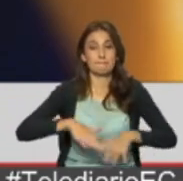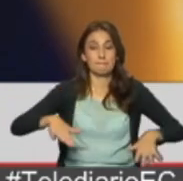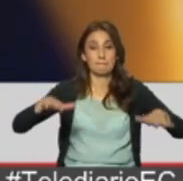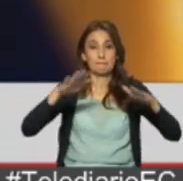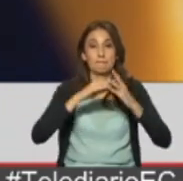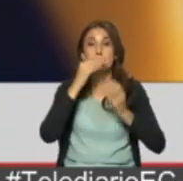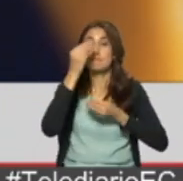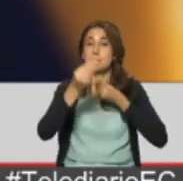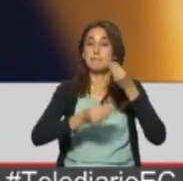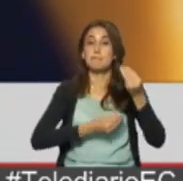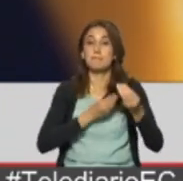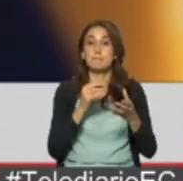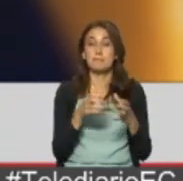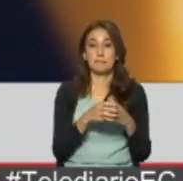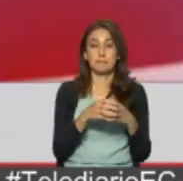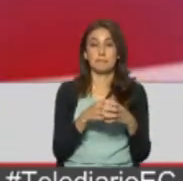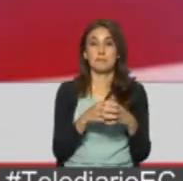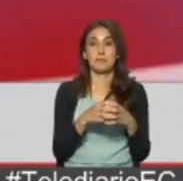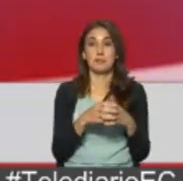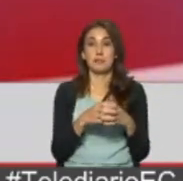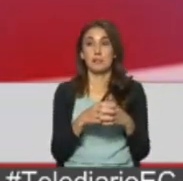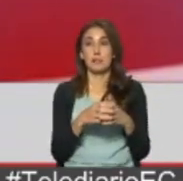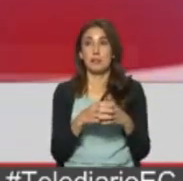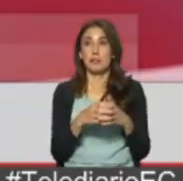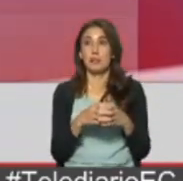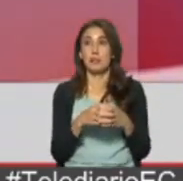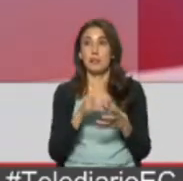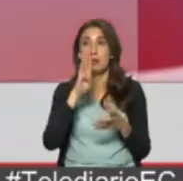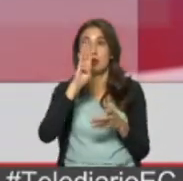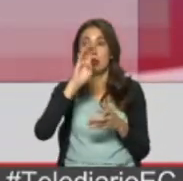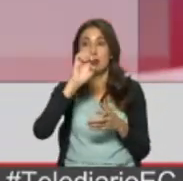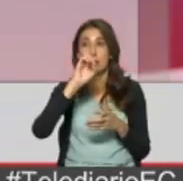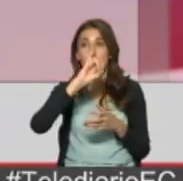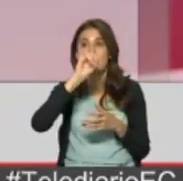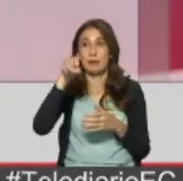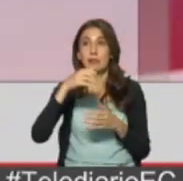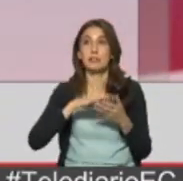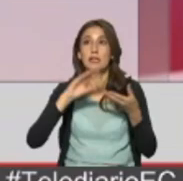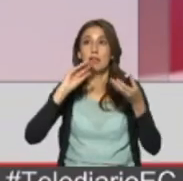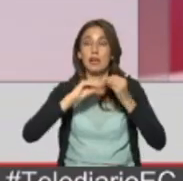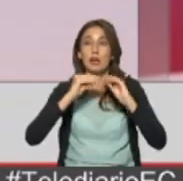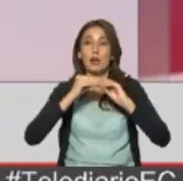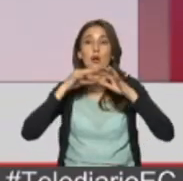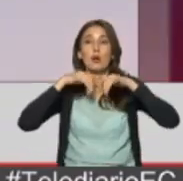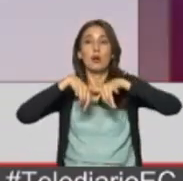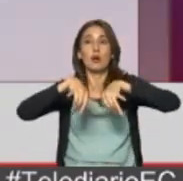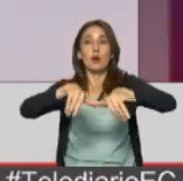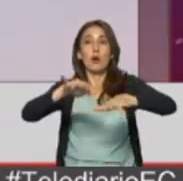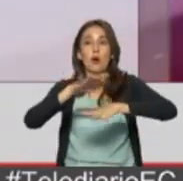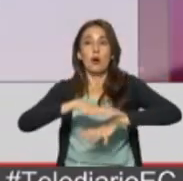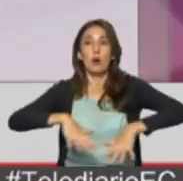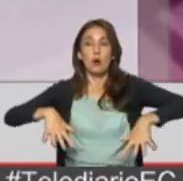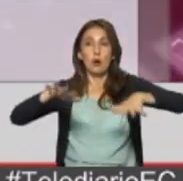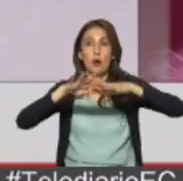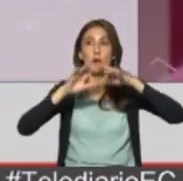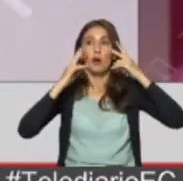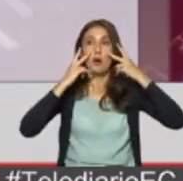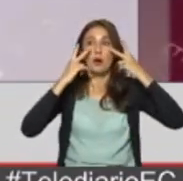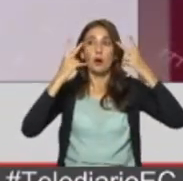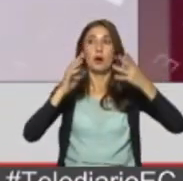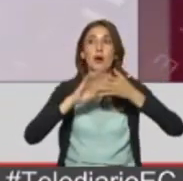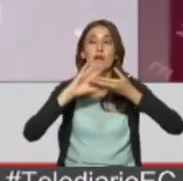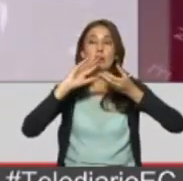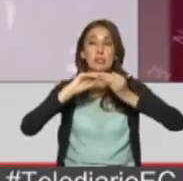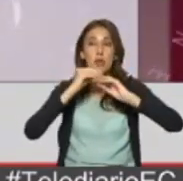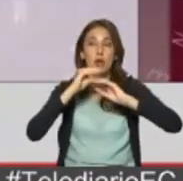está coordinado por la embajada, por la sección consular en Beijing, las llamadas relacionadas con esta contingencia. El teléfono